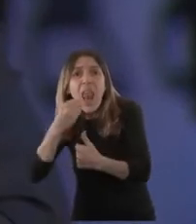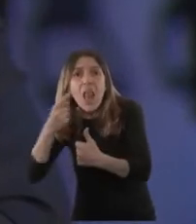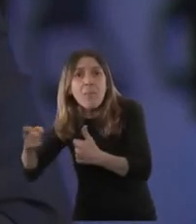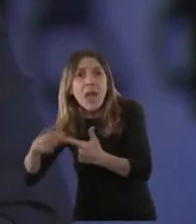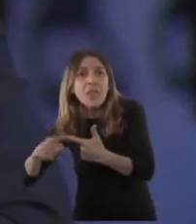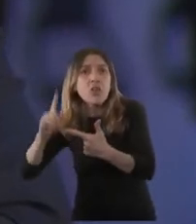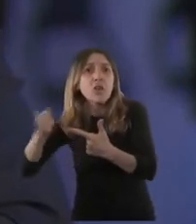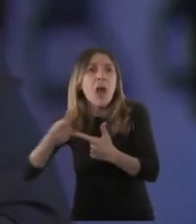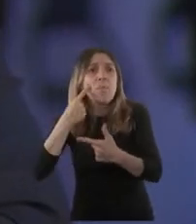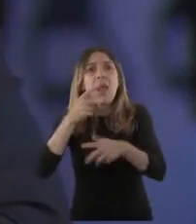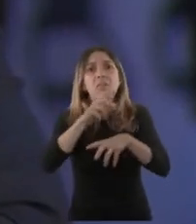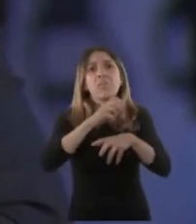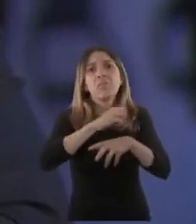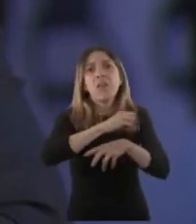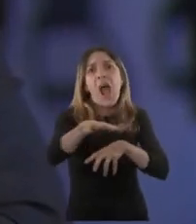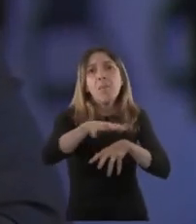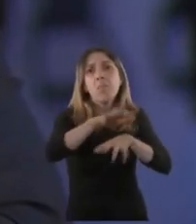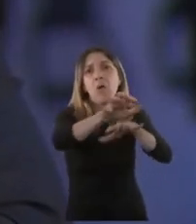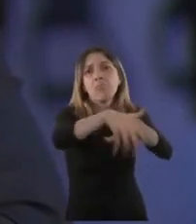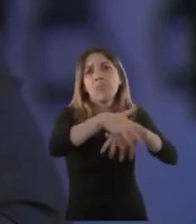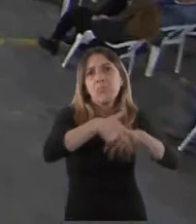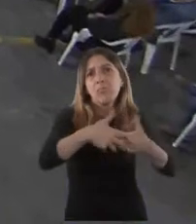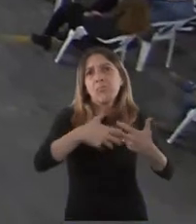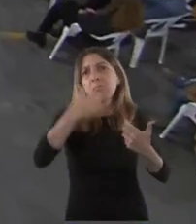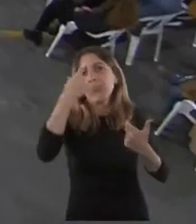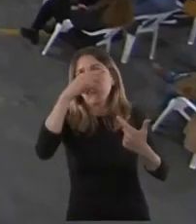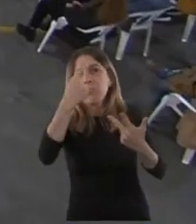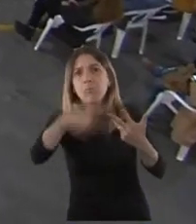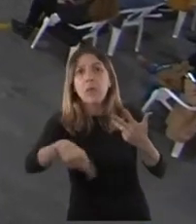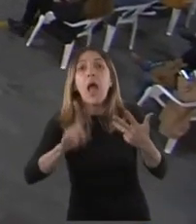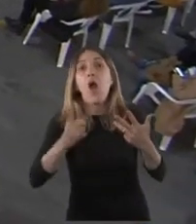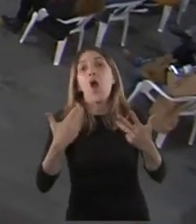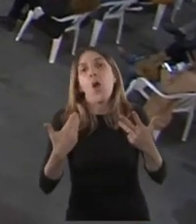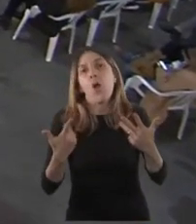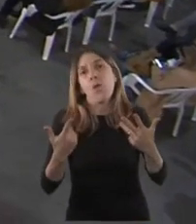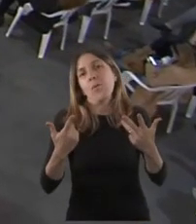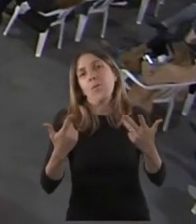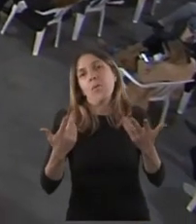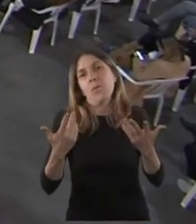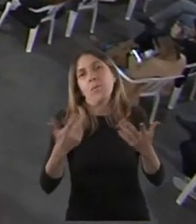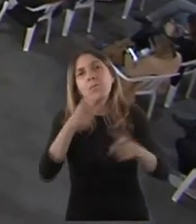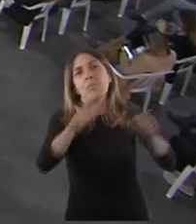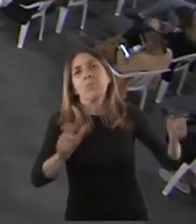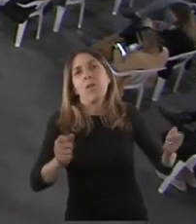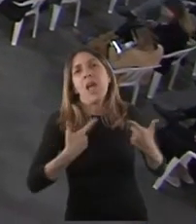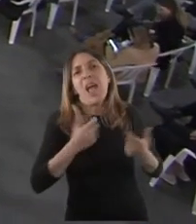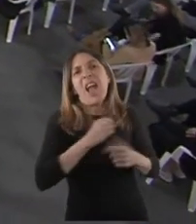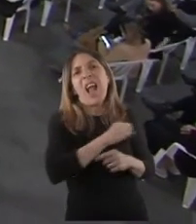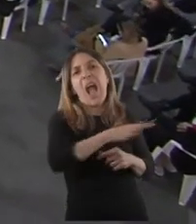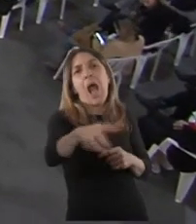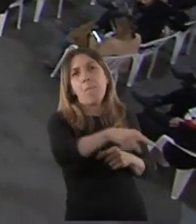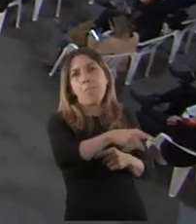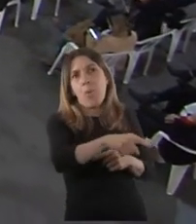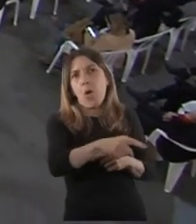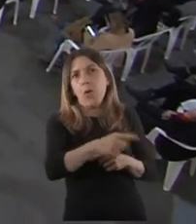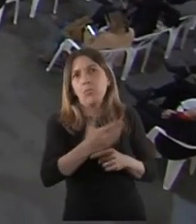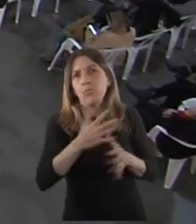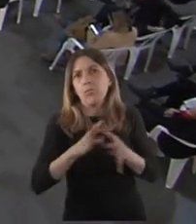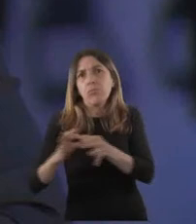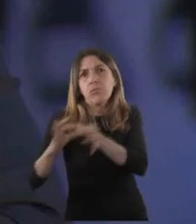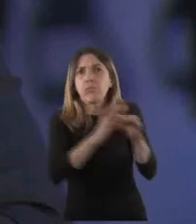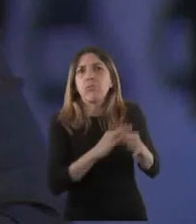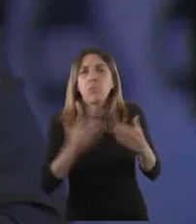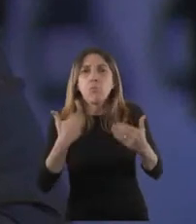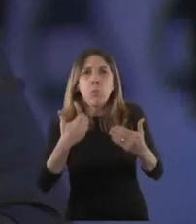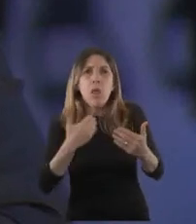complejo agroindustrial, agroalimentario y obviamente al campo, poder tener un desarrollo